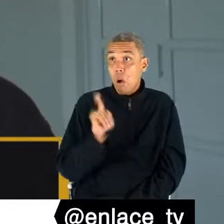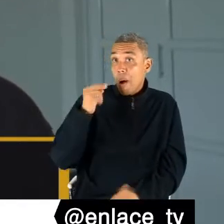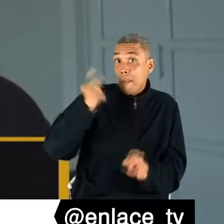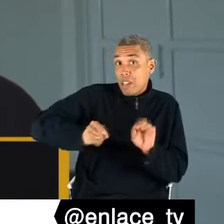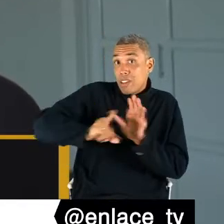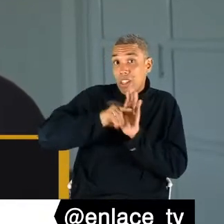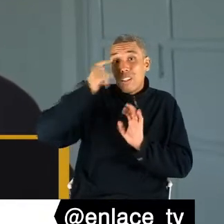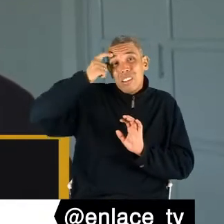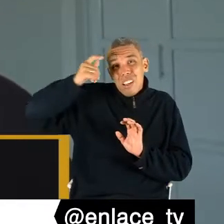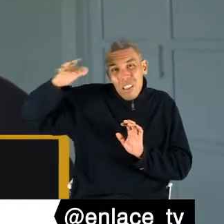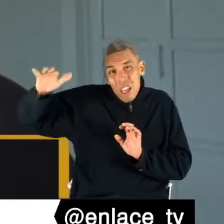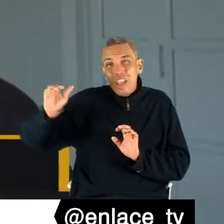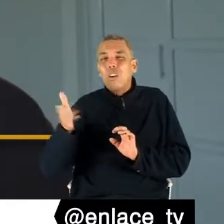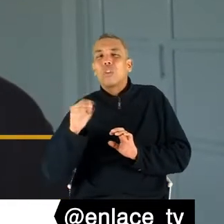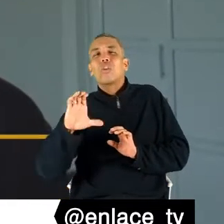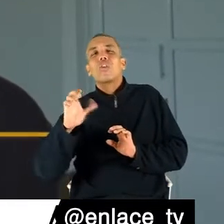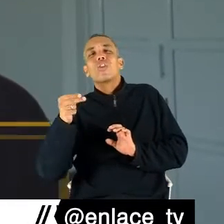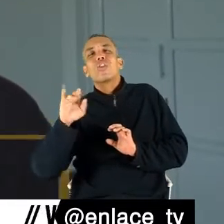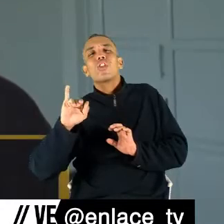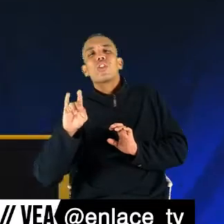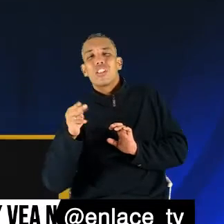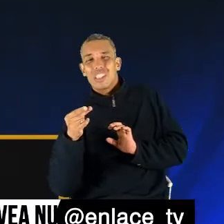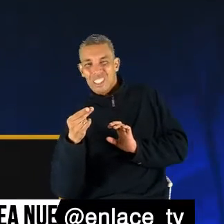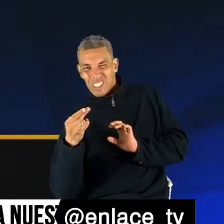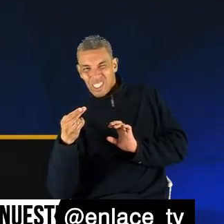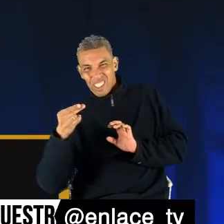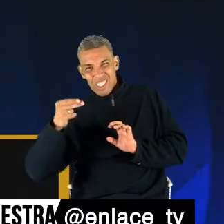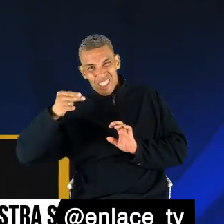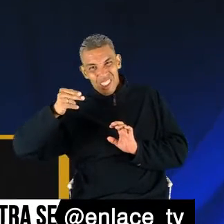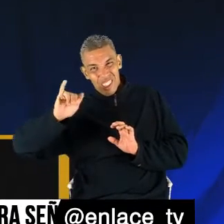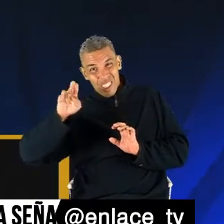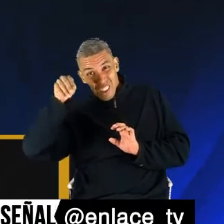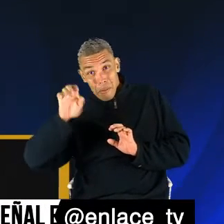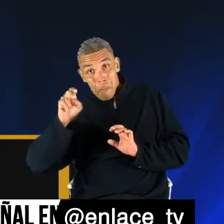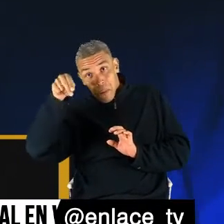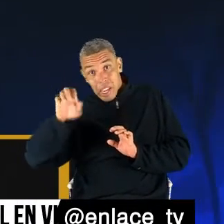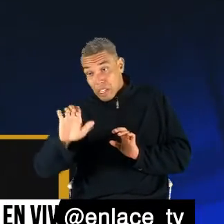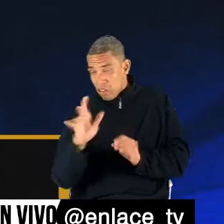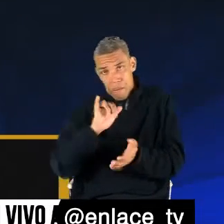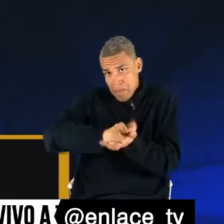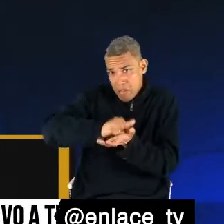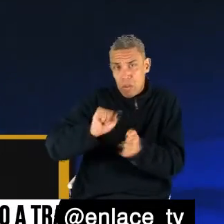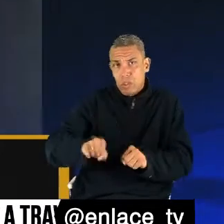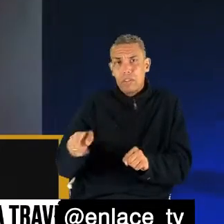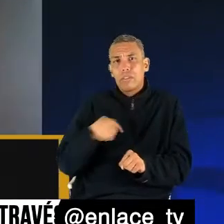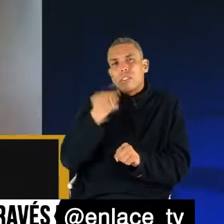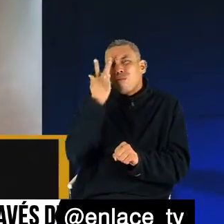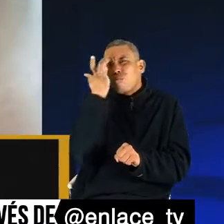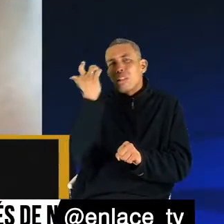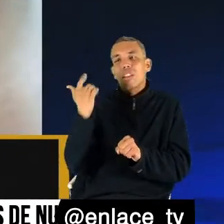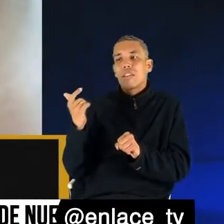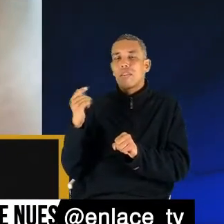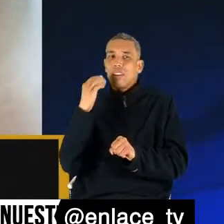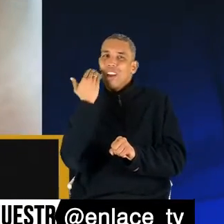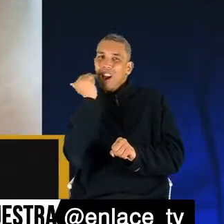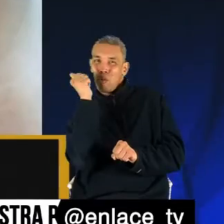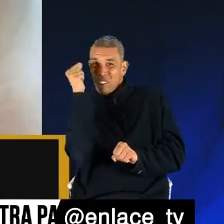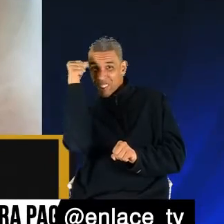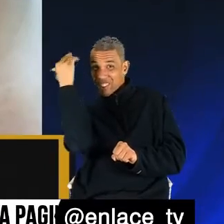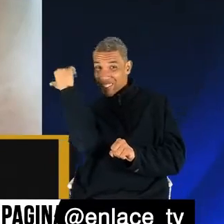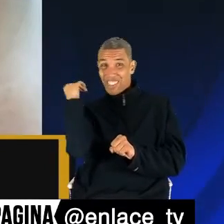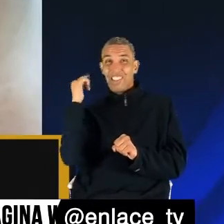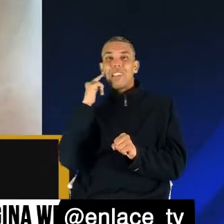presidente nacional de la USO, César Loza, y a las versiones que han circulado por la denuncia de una dirigente sindical que manifiesta haber sido agredida por